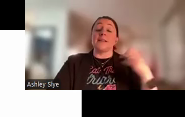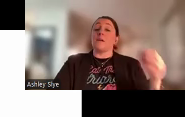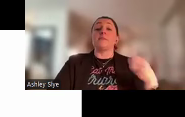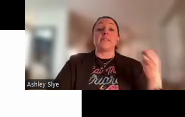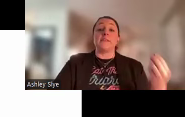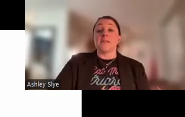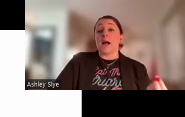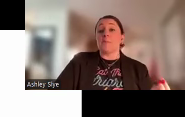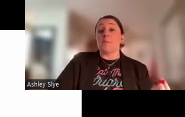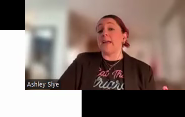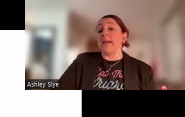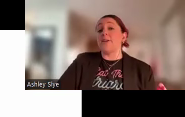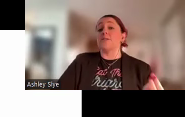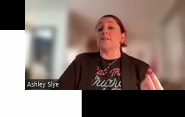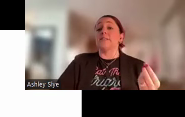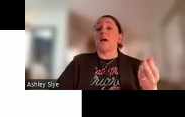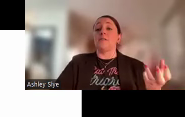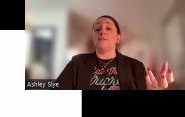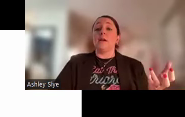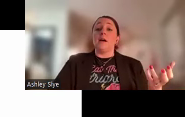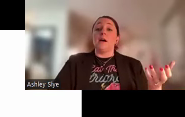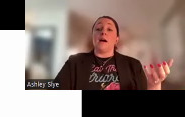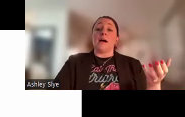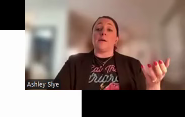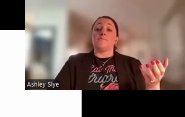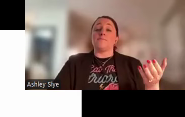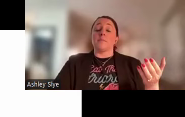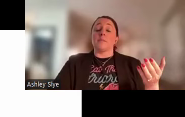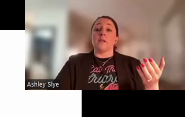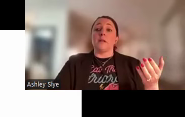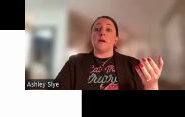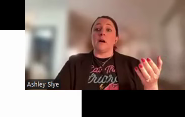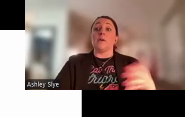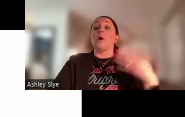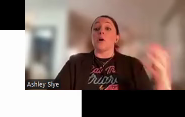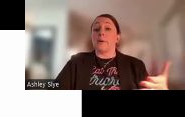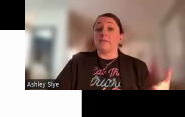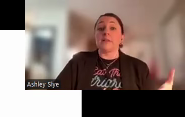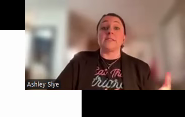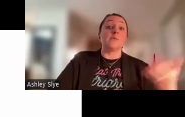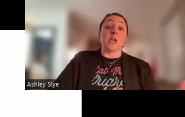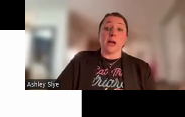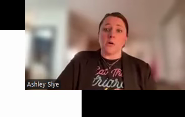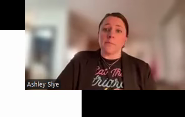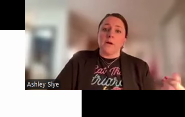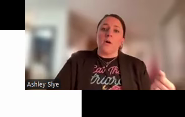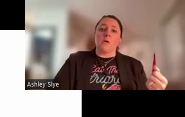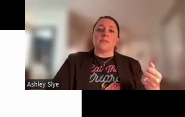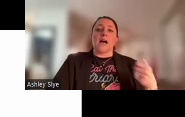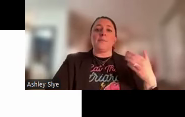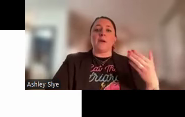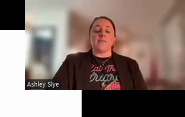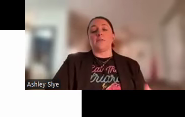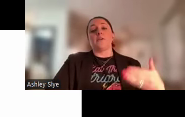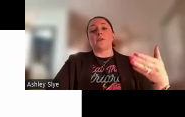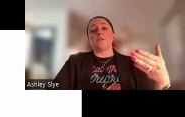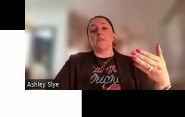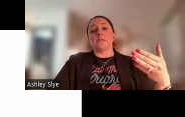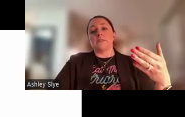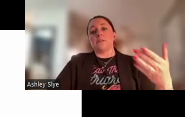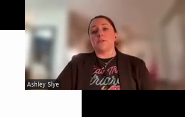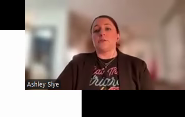abusiva. También hay algo que se llama riesgo relacionado con la intervención, que puede ser, por